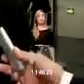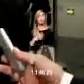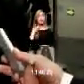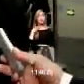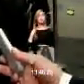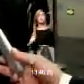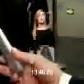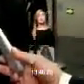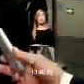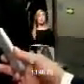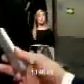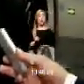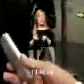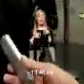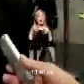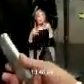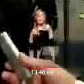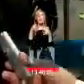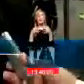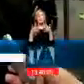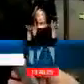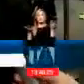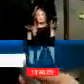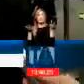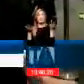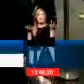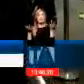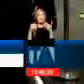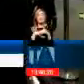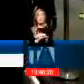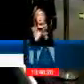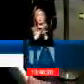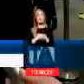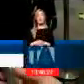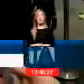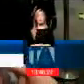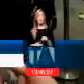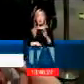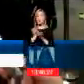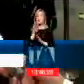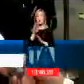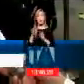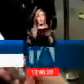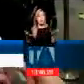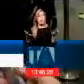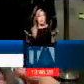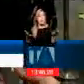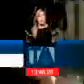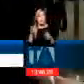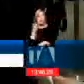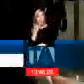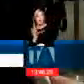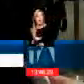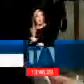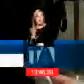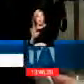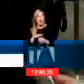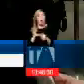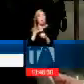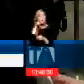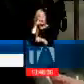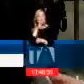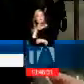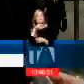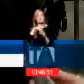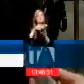Fiscalización. Cuando vemos algunos juicios políticos que se han quedado en los tinteros y en función de las mayorías móviles, ya nos llama la atención. Y en el ámbito de